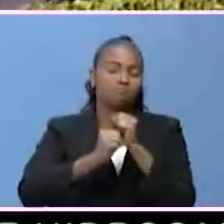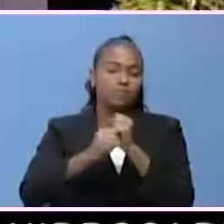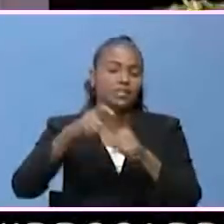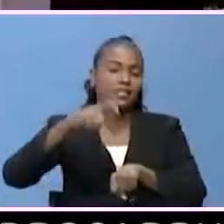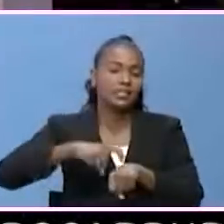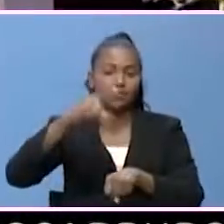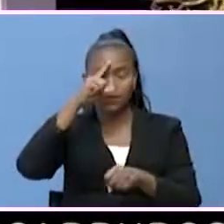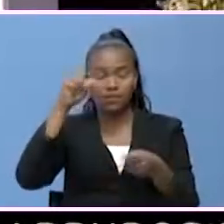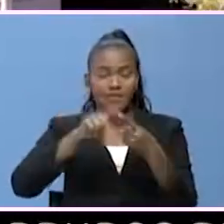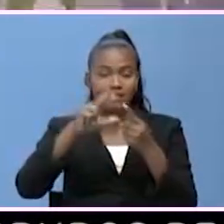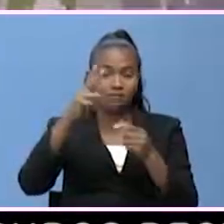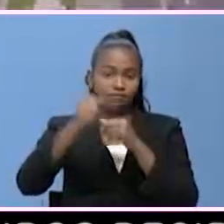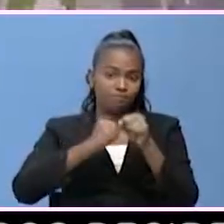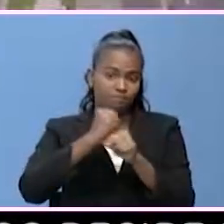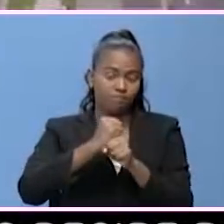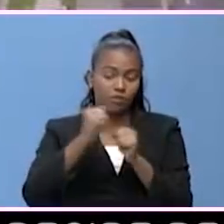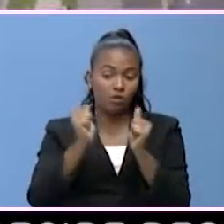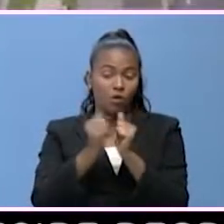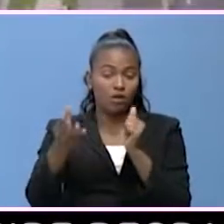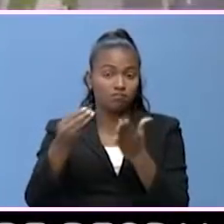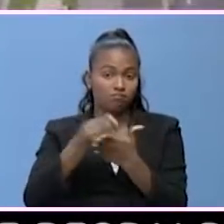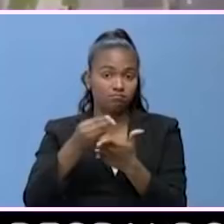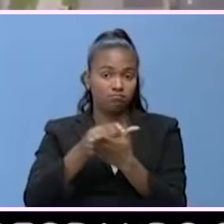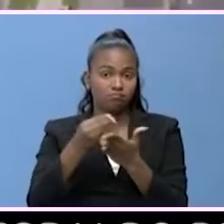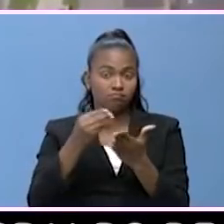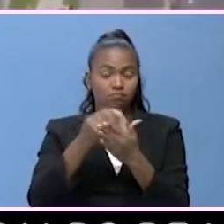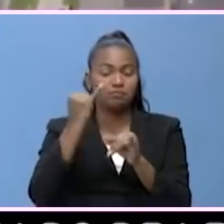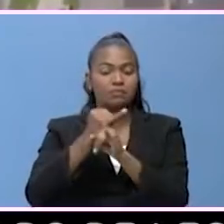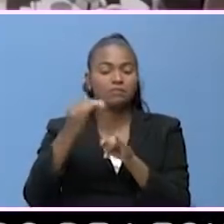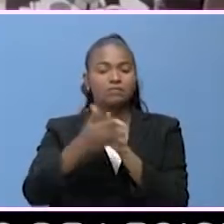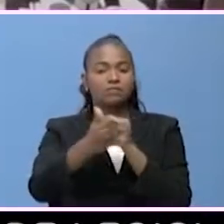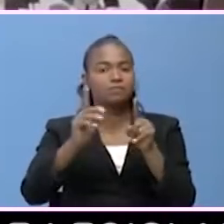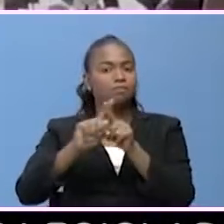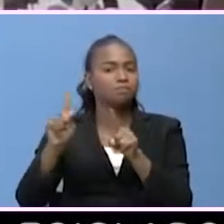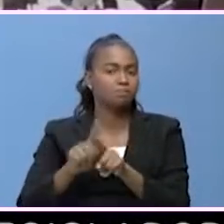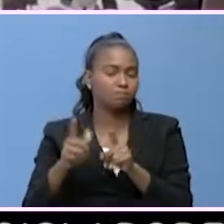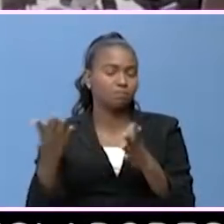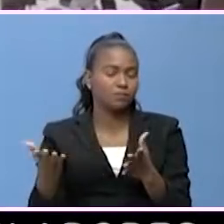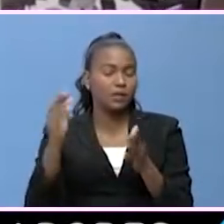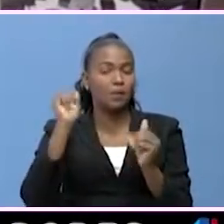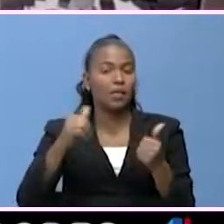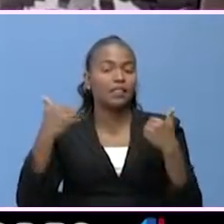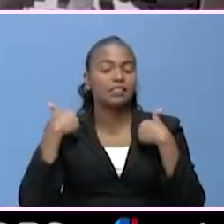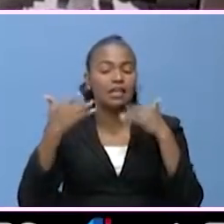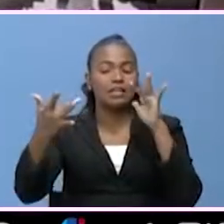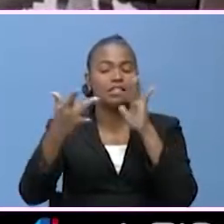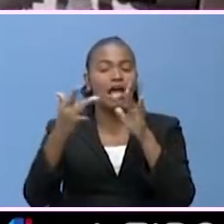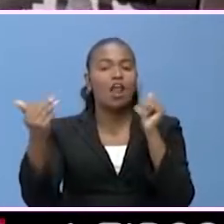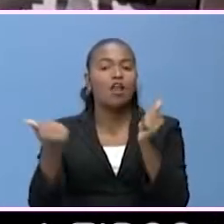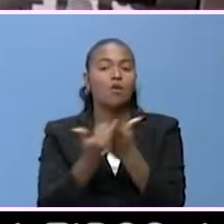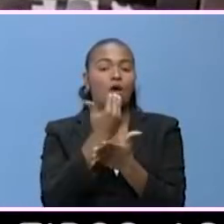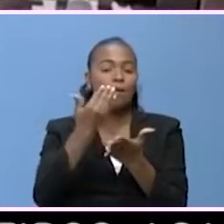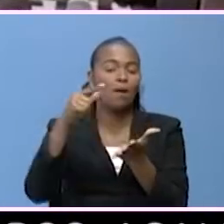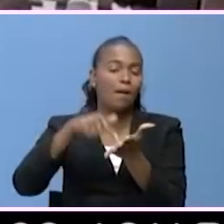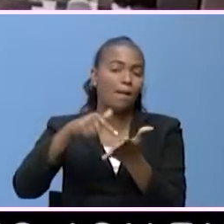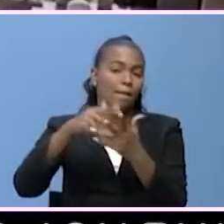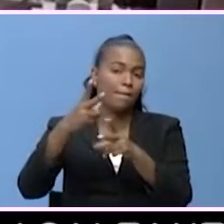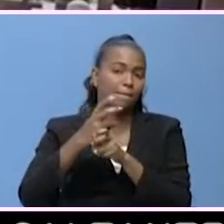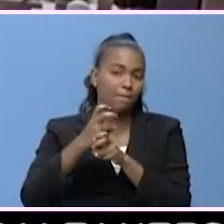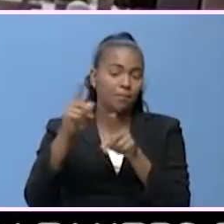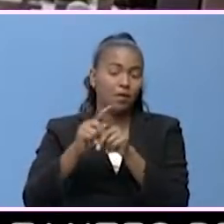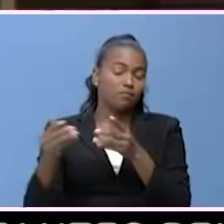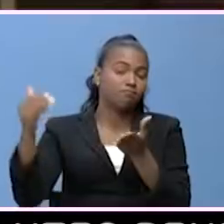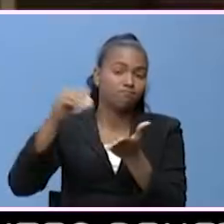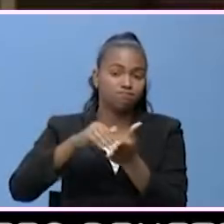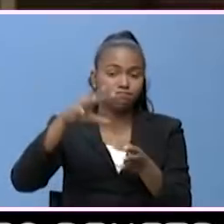plazos de hasta 3 años. Con estos fondos, las entidades de intermediación financiera podrán canalizar nuevos préstamos y